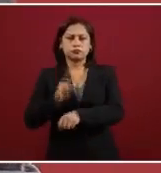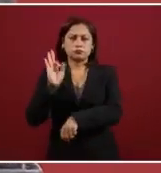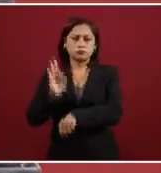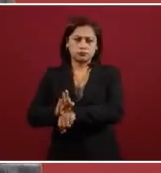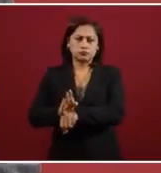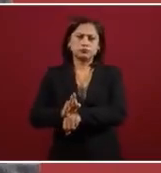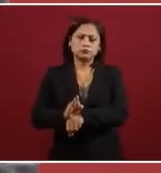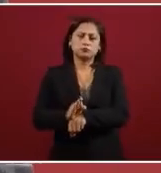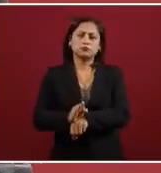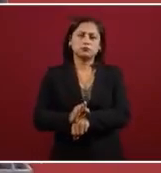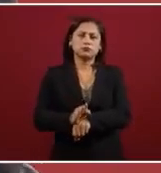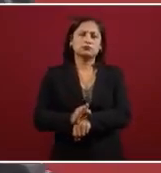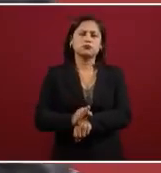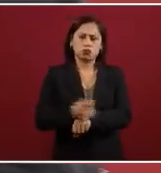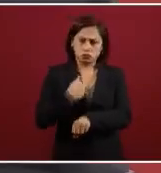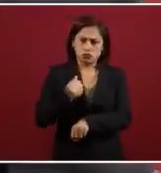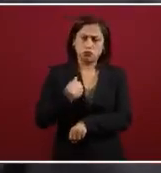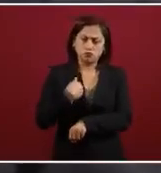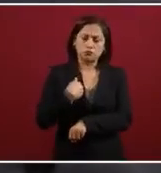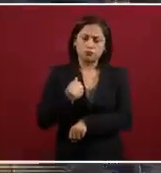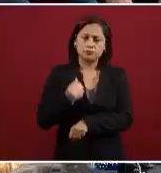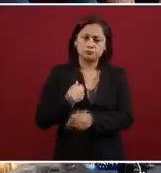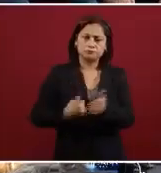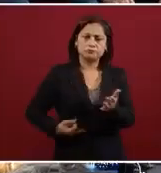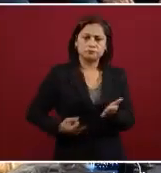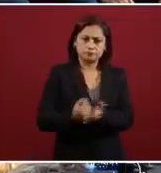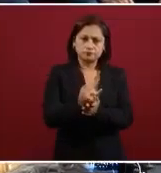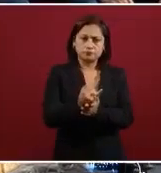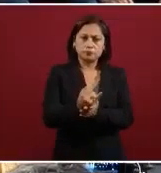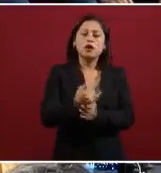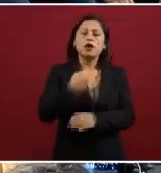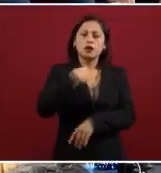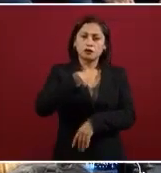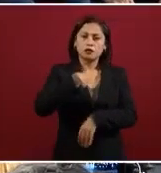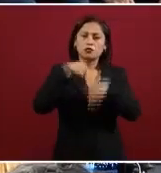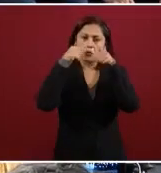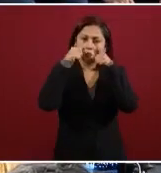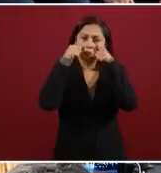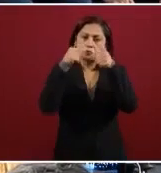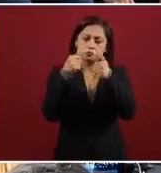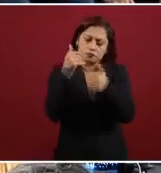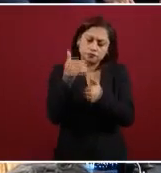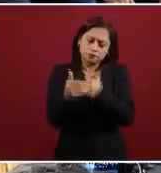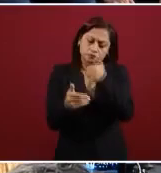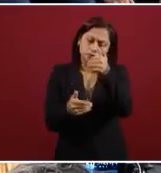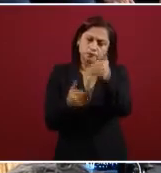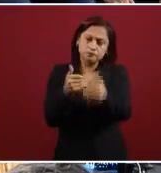y he estado pendiente, pero afortunadamente cuento